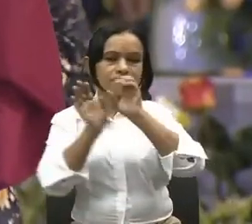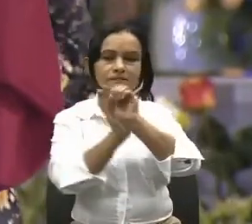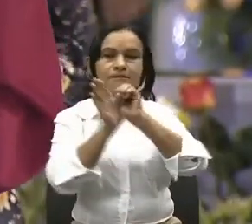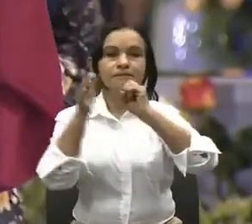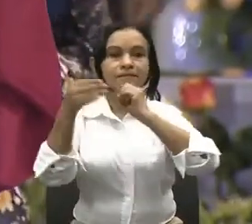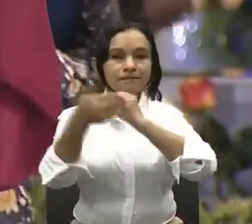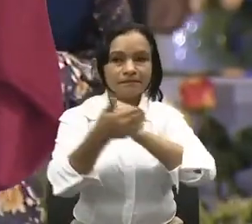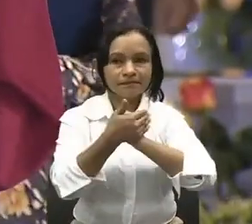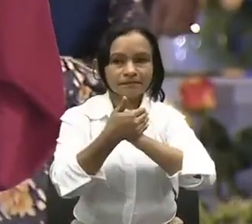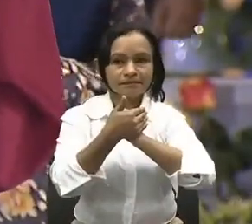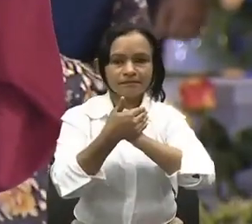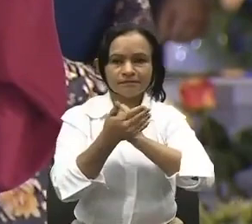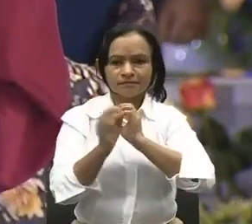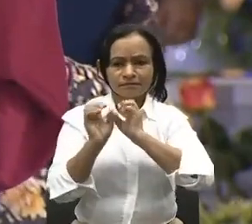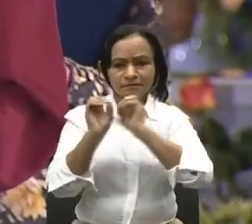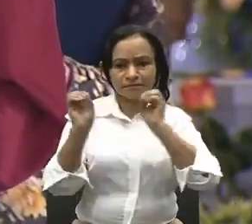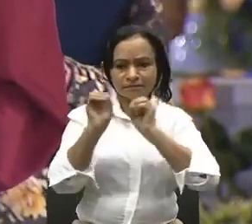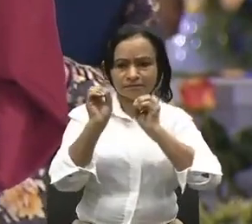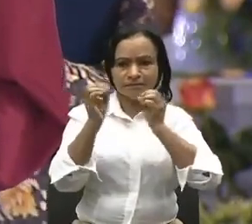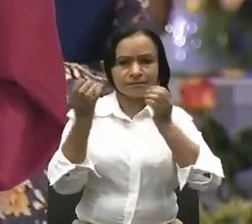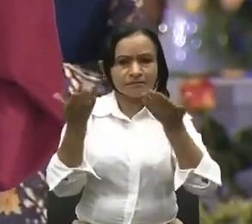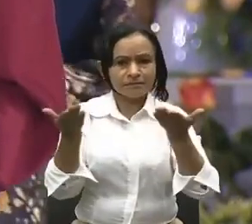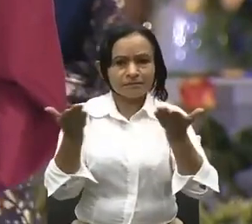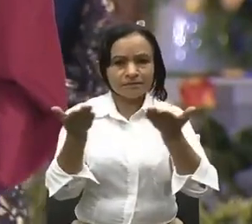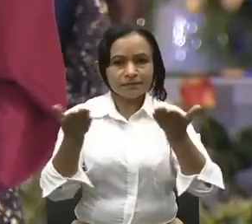sin condición alguna.